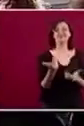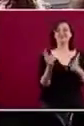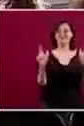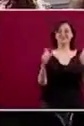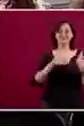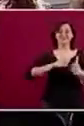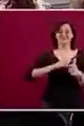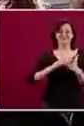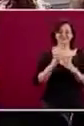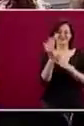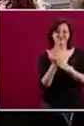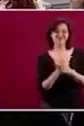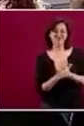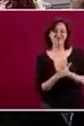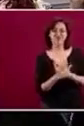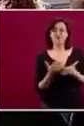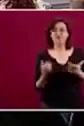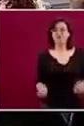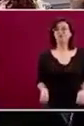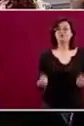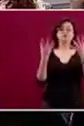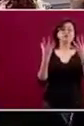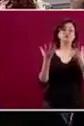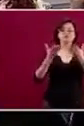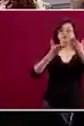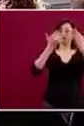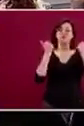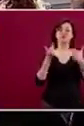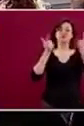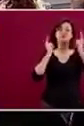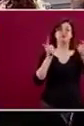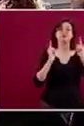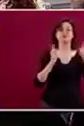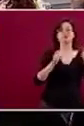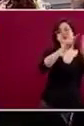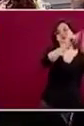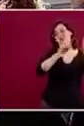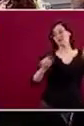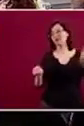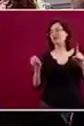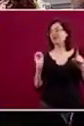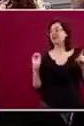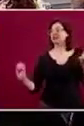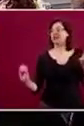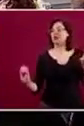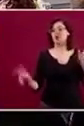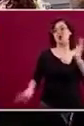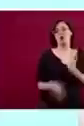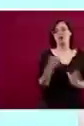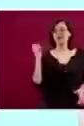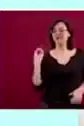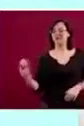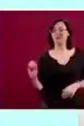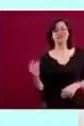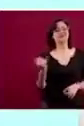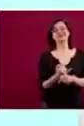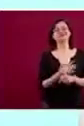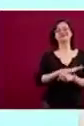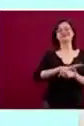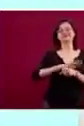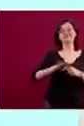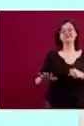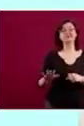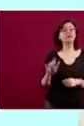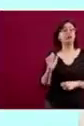meta preestablecida, lo ideal sería cero, pero sabemos que esto es imposible, y cualquier